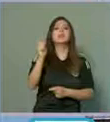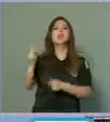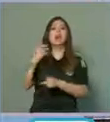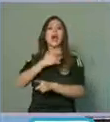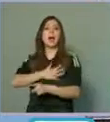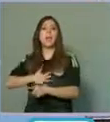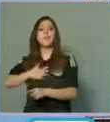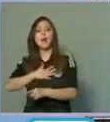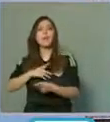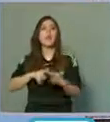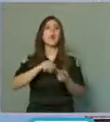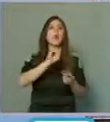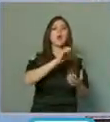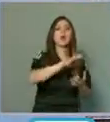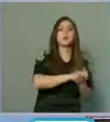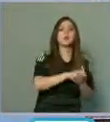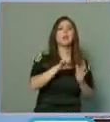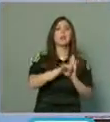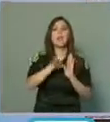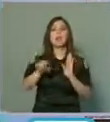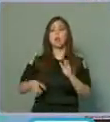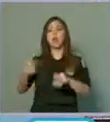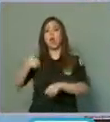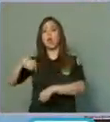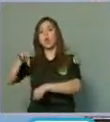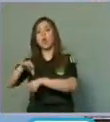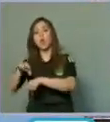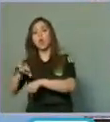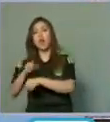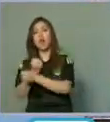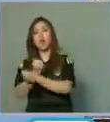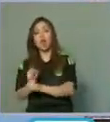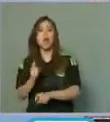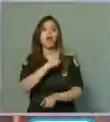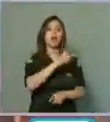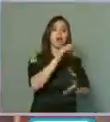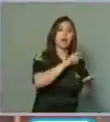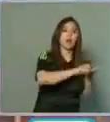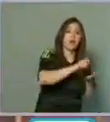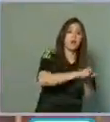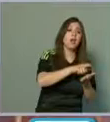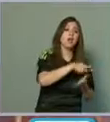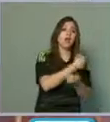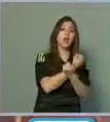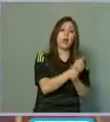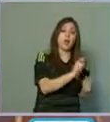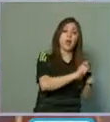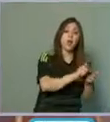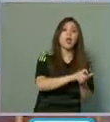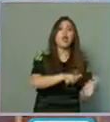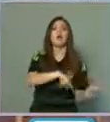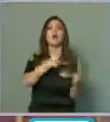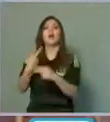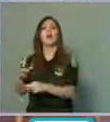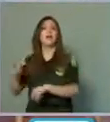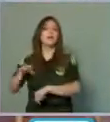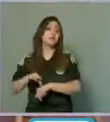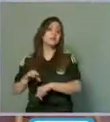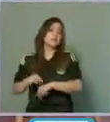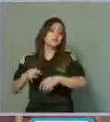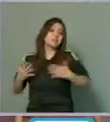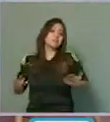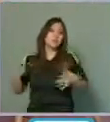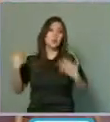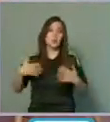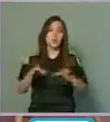decía que las alternaba, ¿no? Que cuando se cansaba de una iba con la otra. Muy bien, pues la verdad es que nos dejó Un genio. muchísimas obras, un gran genio, Sí, y